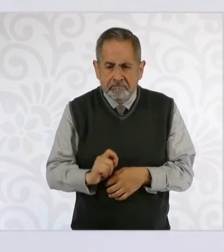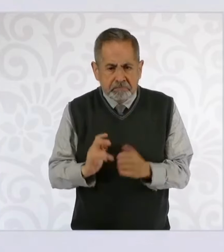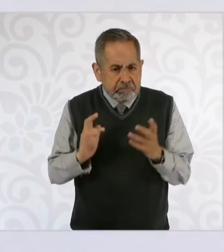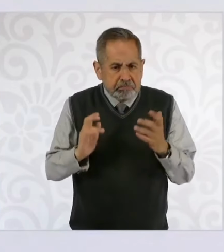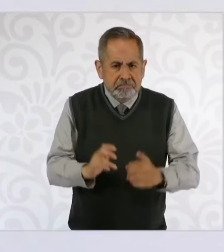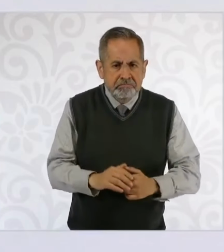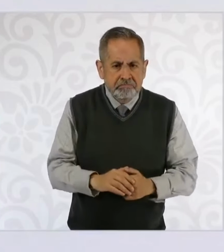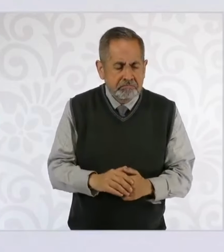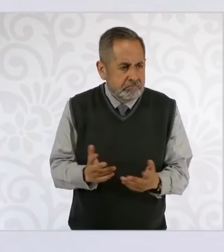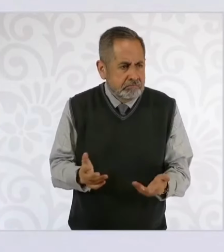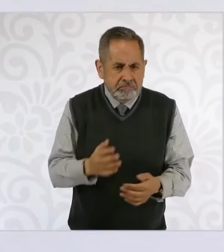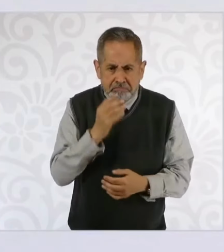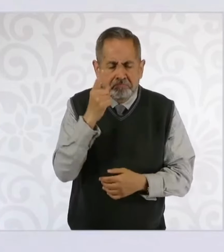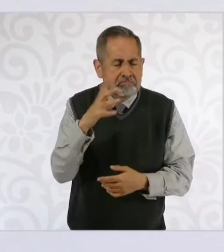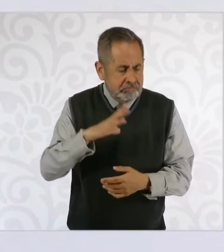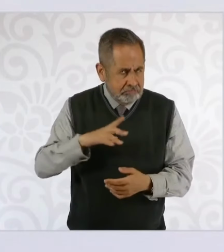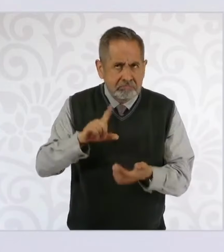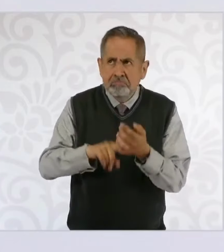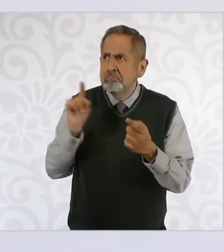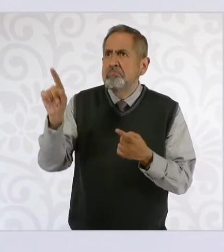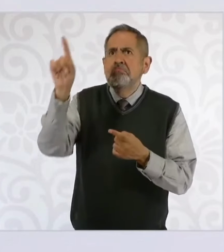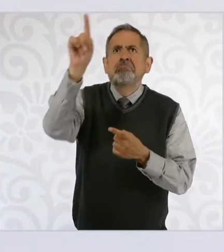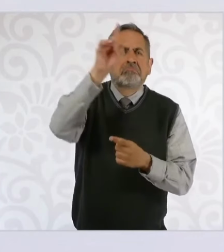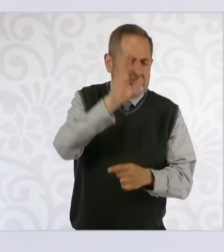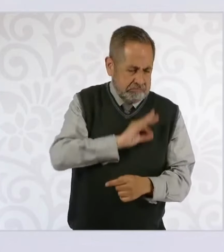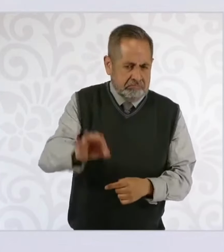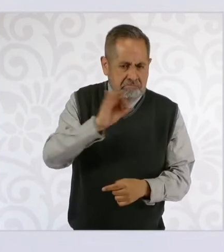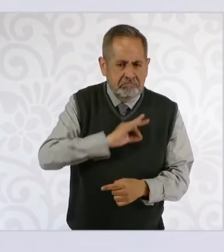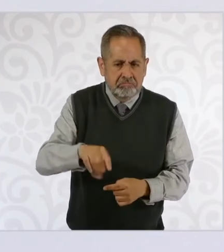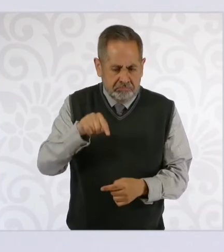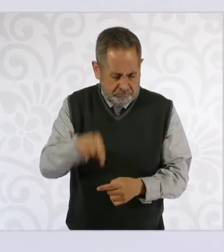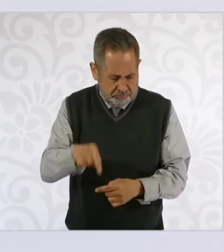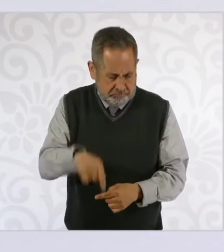O sea, ya hay experiencias en otros países.